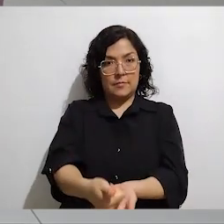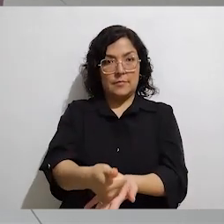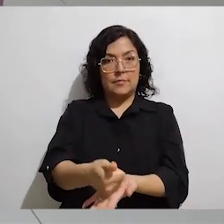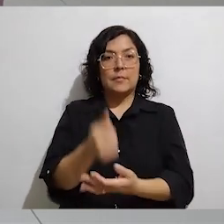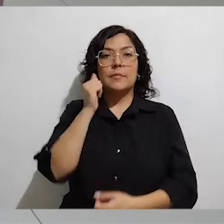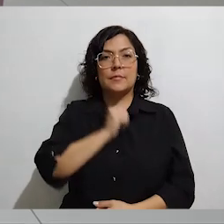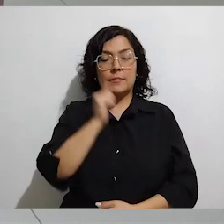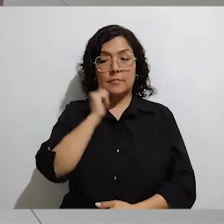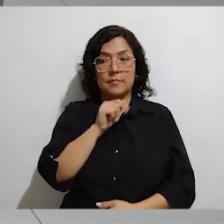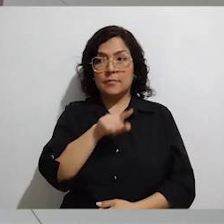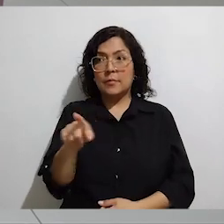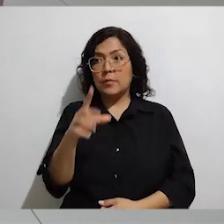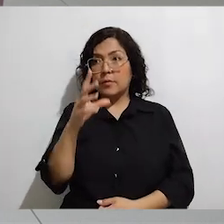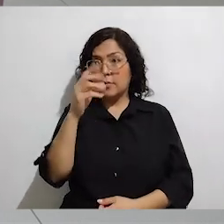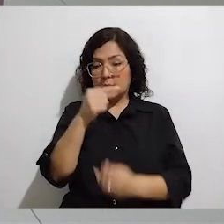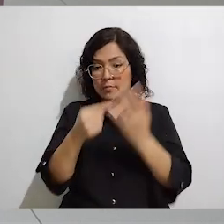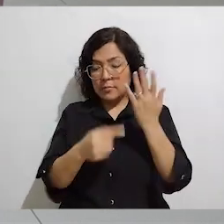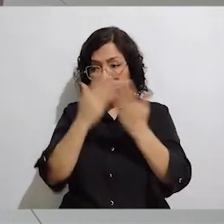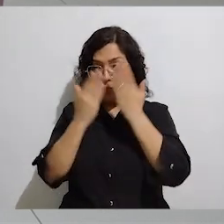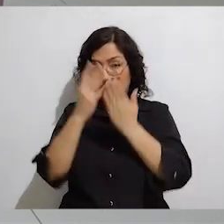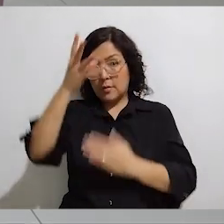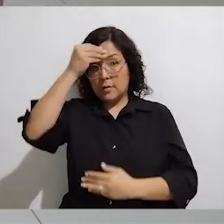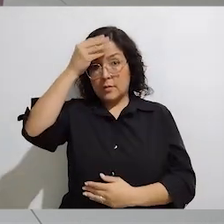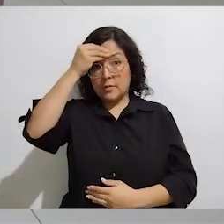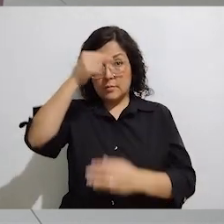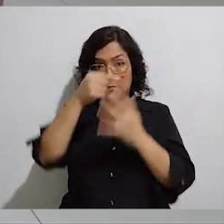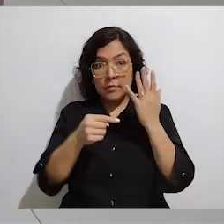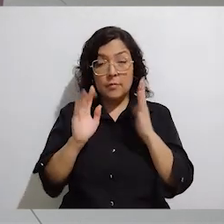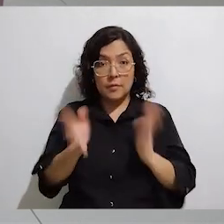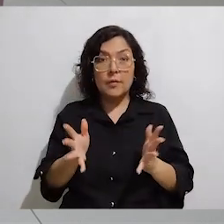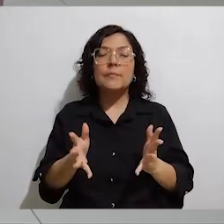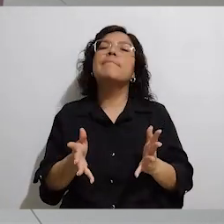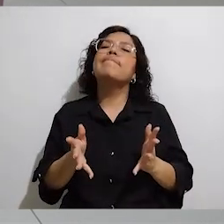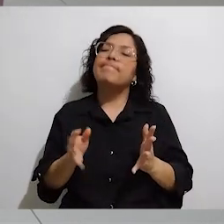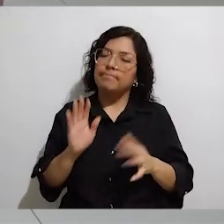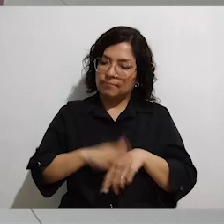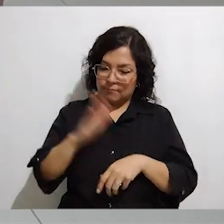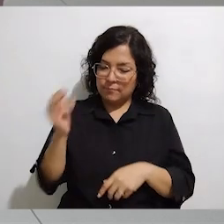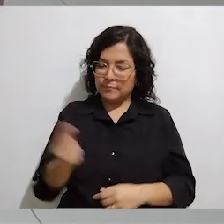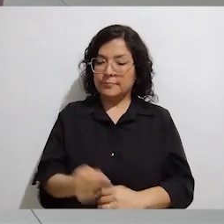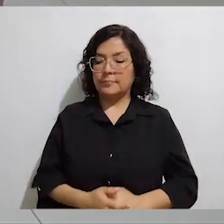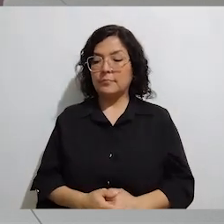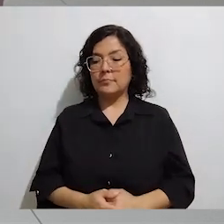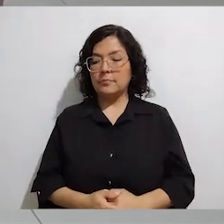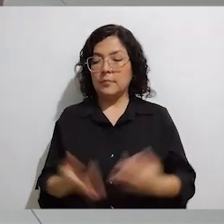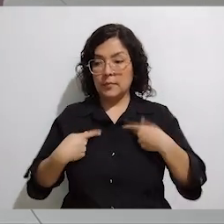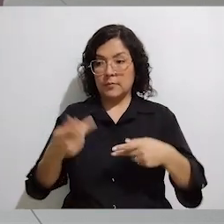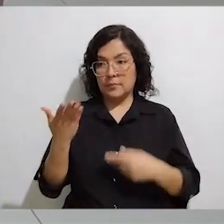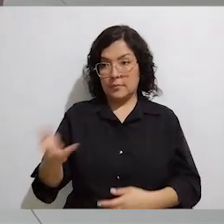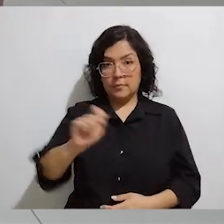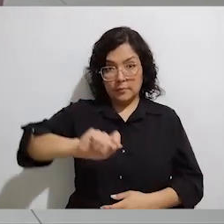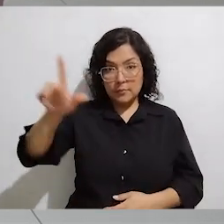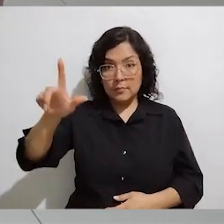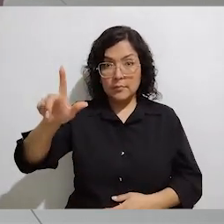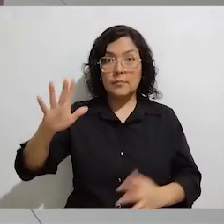las enseñanzas que están aprendiendo. Es decir, que quede claro que para un profesional la participación ciudadana